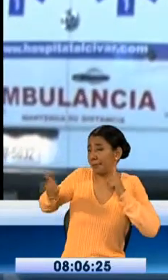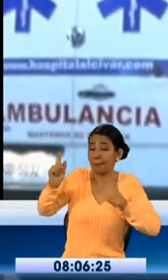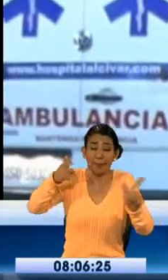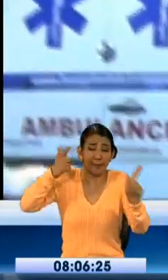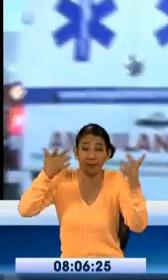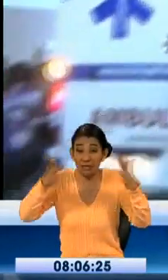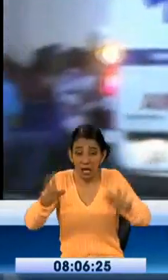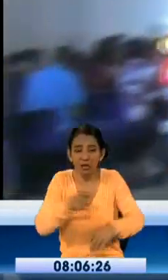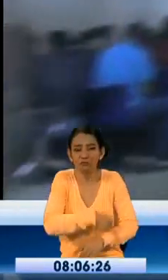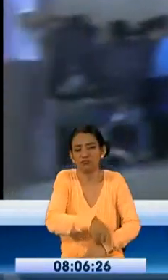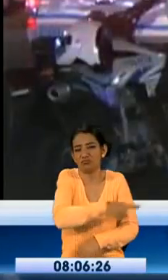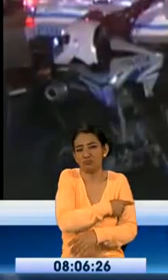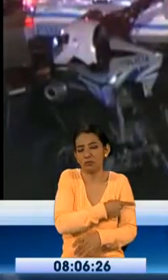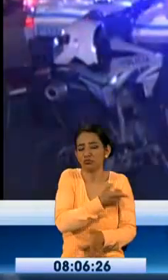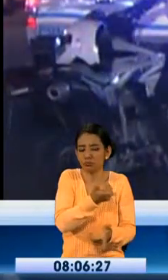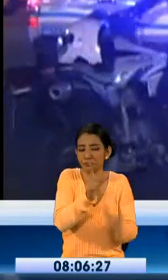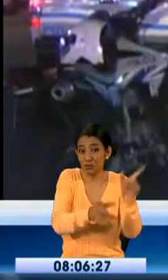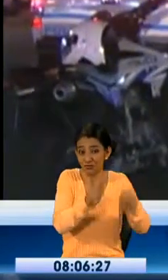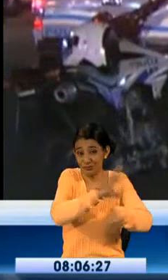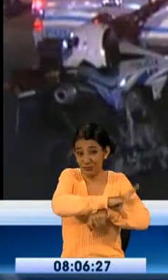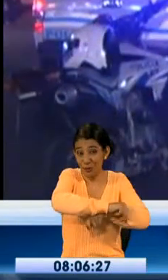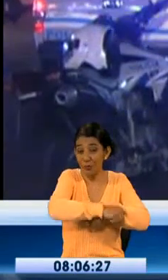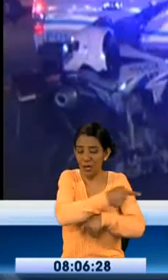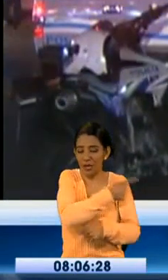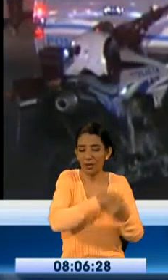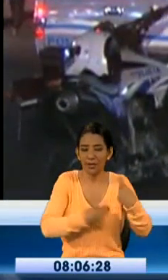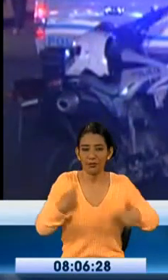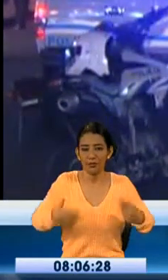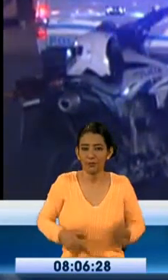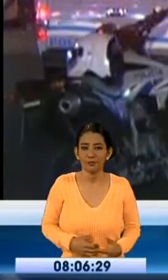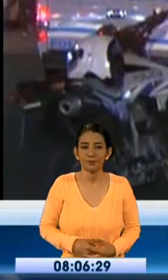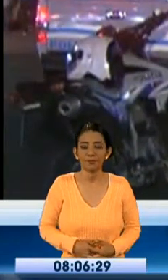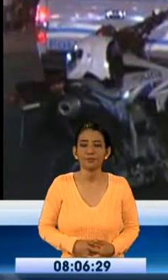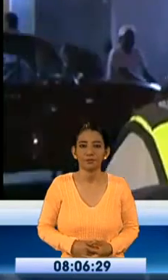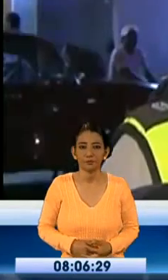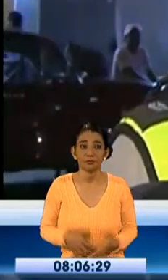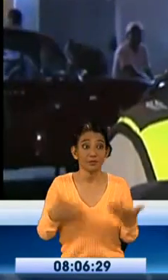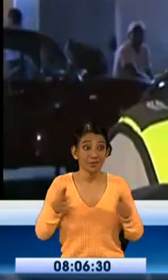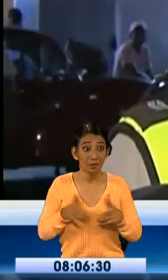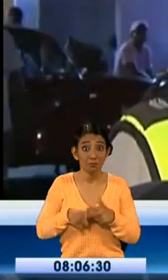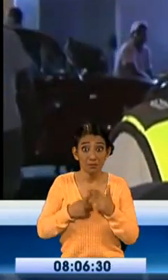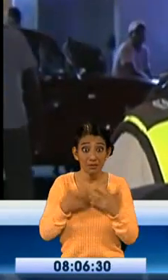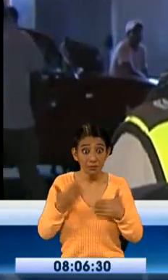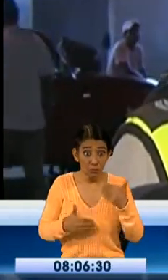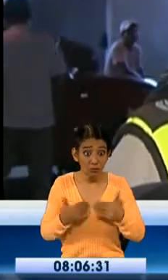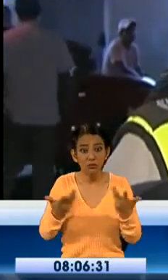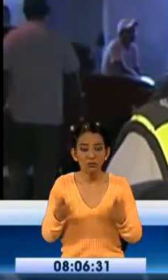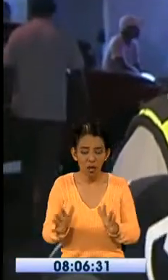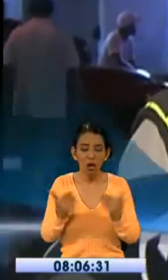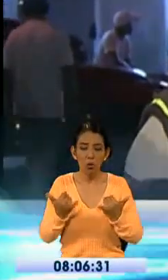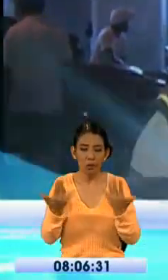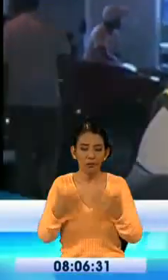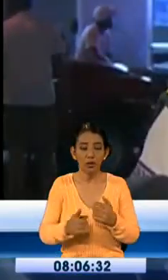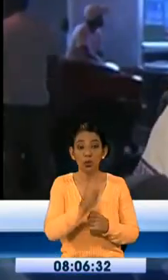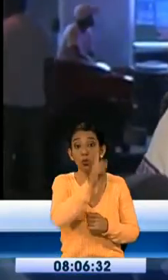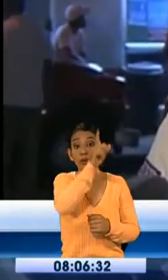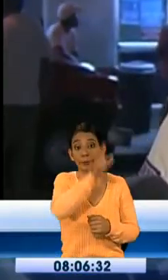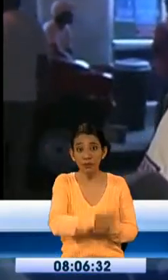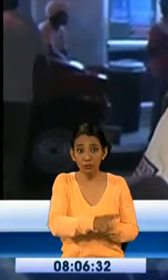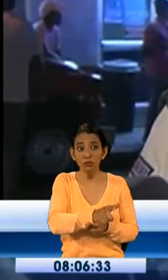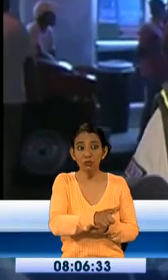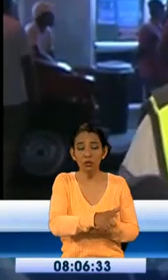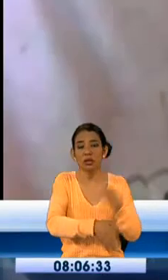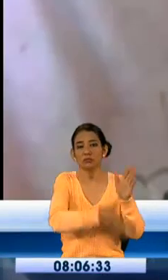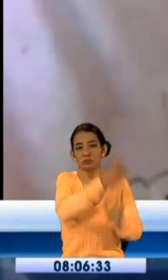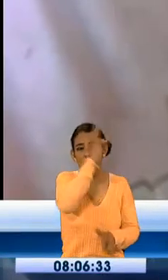antisociales resultaron heridos. Comenzó el procedimiento ahí. En este momento están valorizando a un ciudadano que se encuentra en el hospital